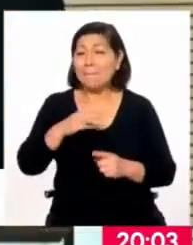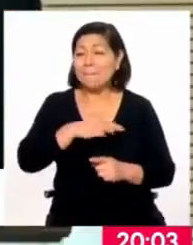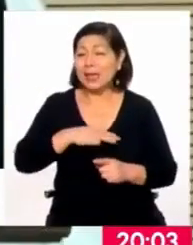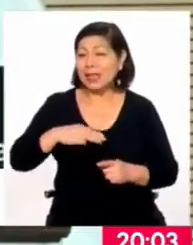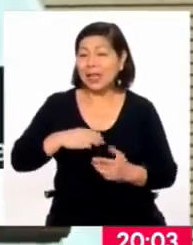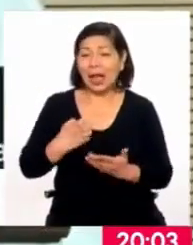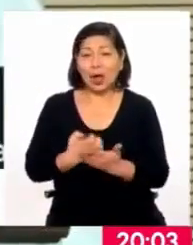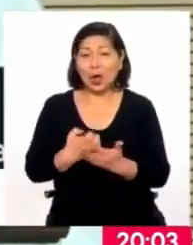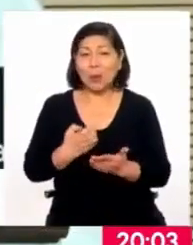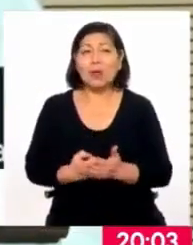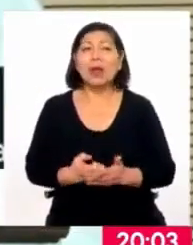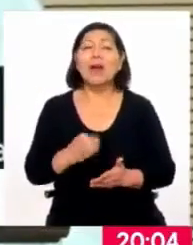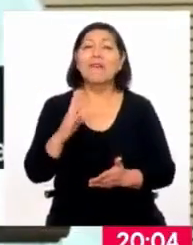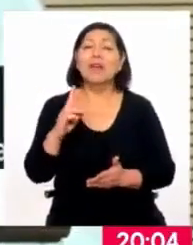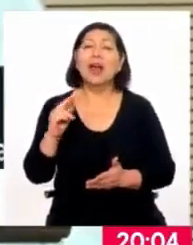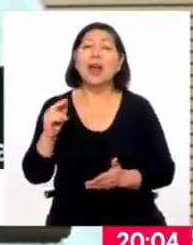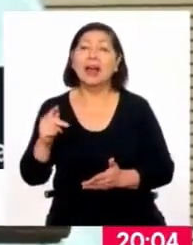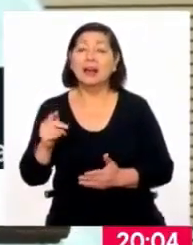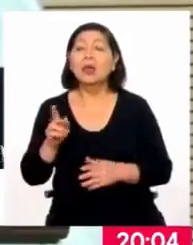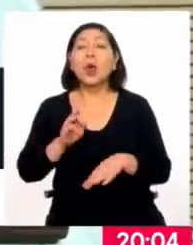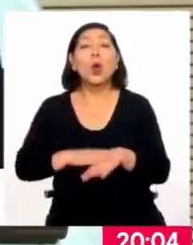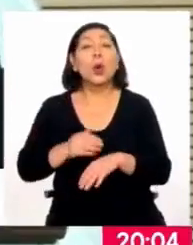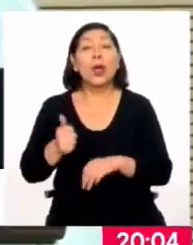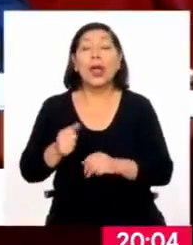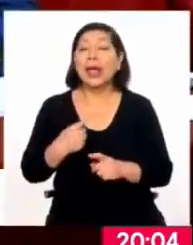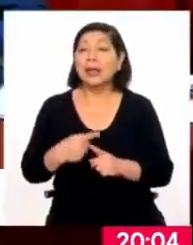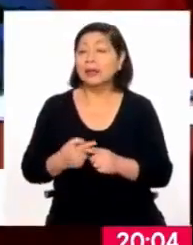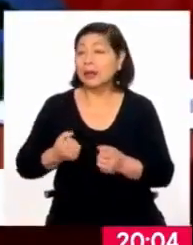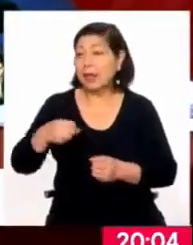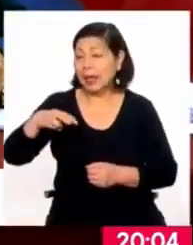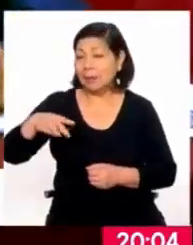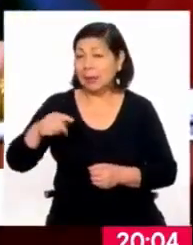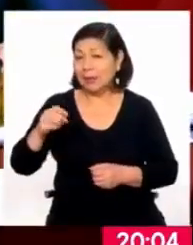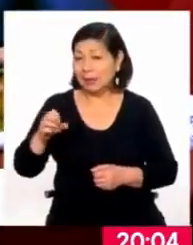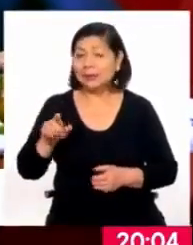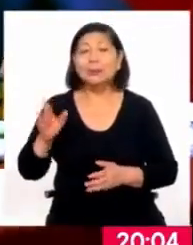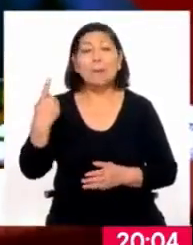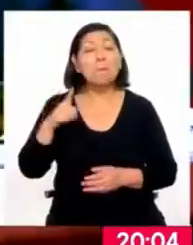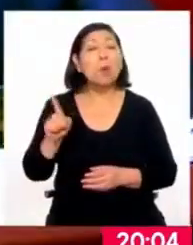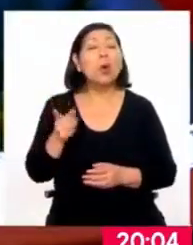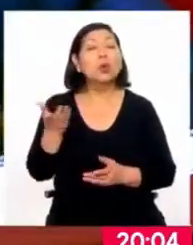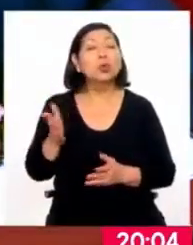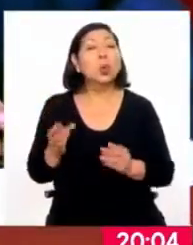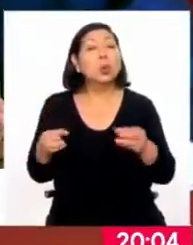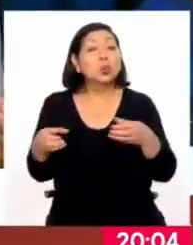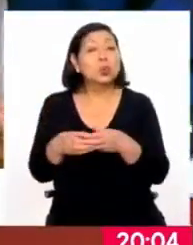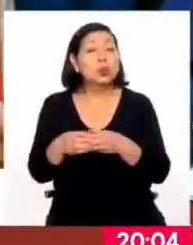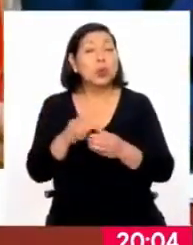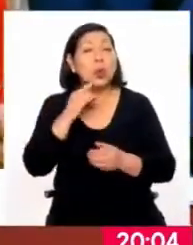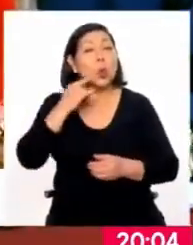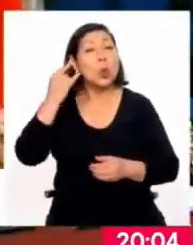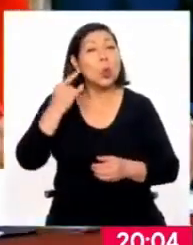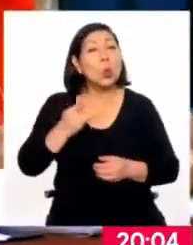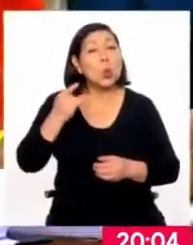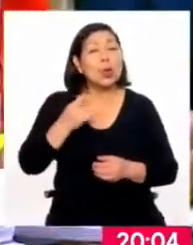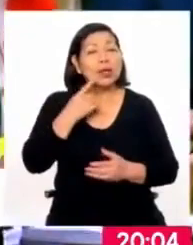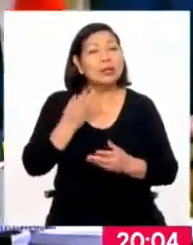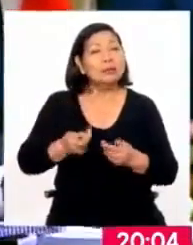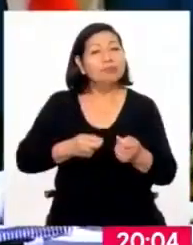de Economía, Pedro Franque, quien responsabilizó al exministro de Transportes, Heiner Alvarado, por la articulación del decreto de urgencia